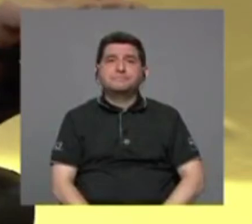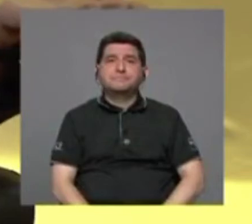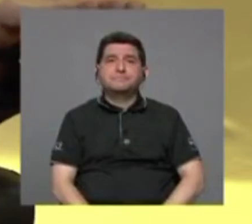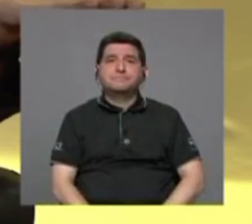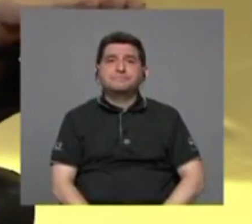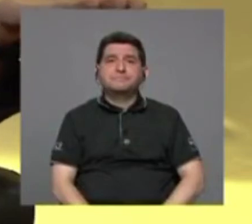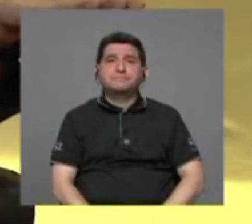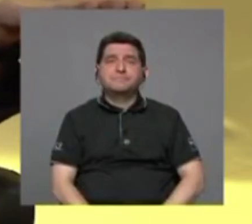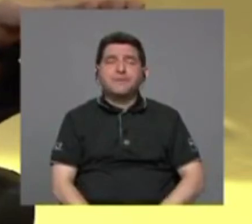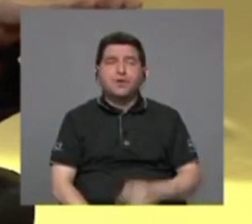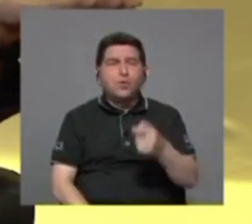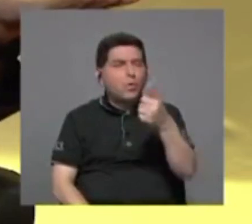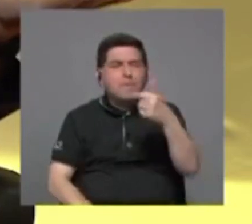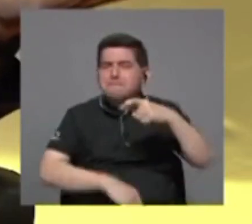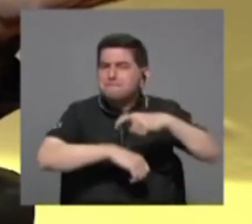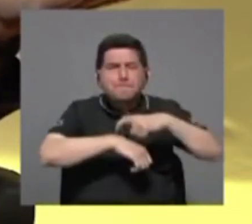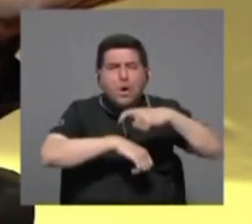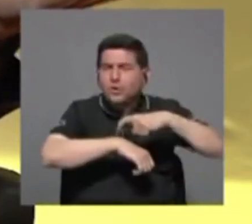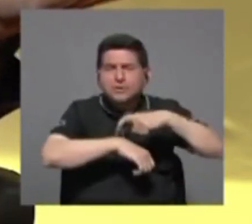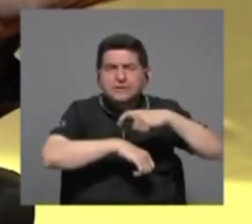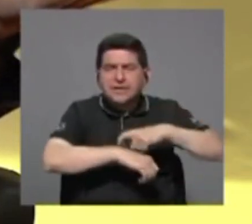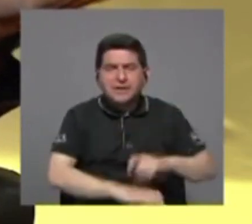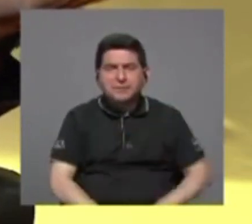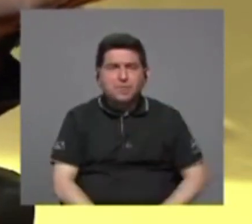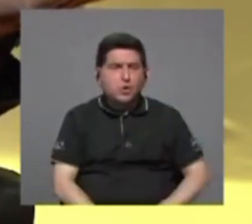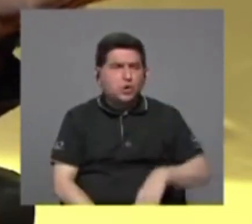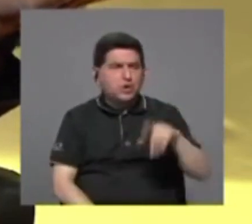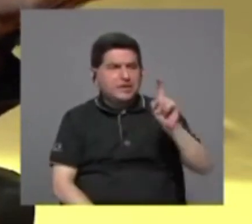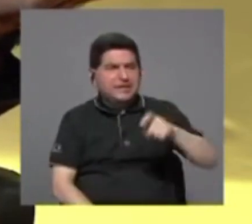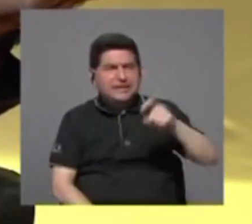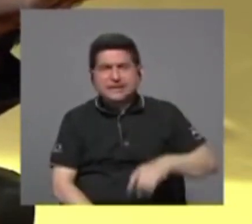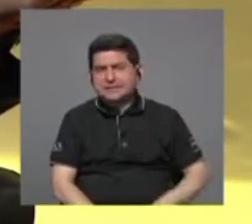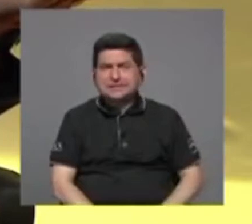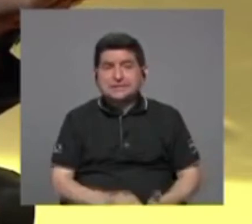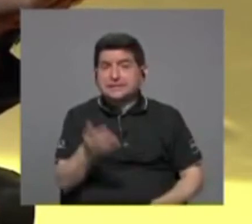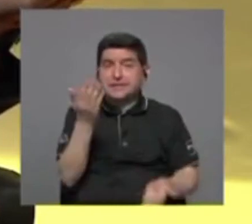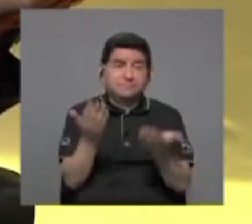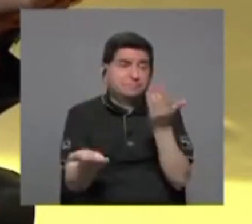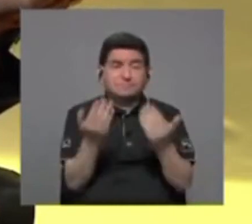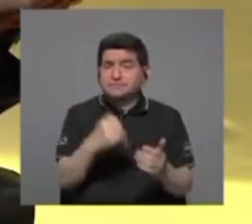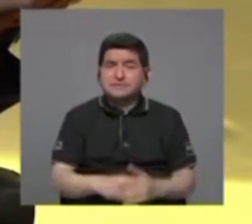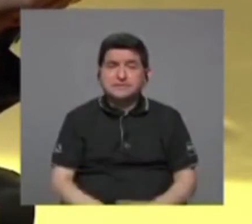tuvieran poco tiempo y tuvieran que leer